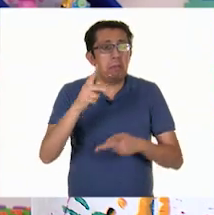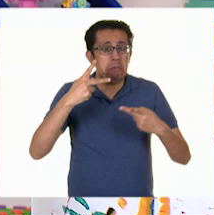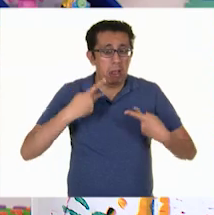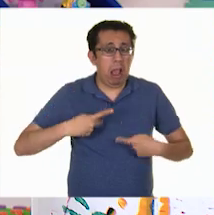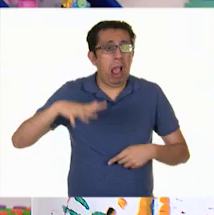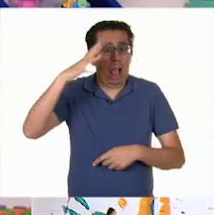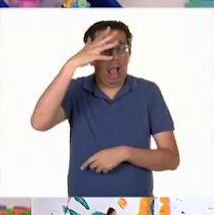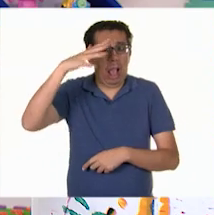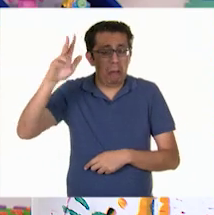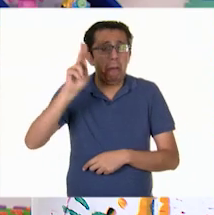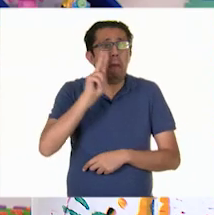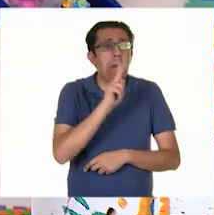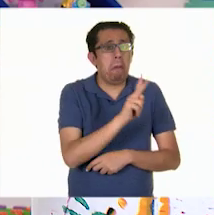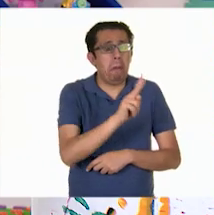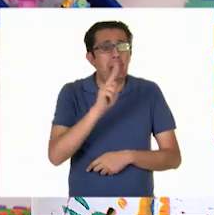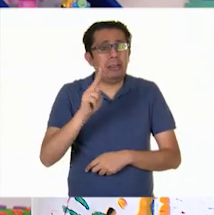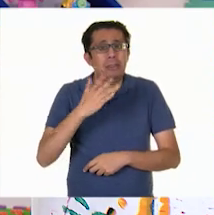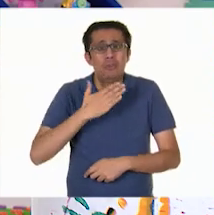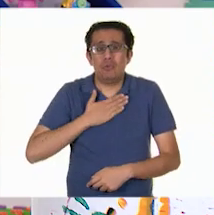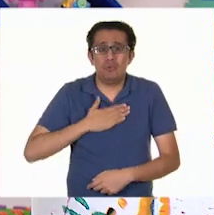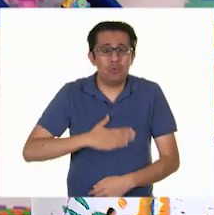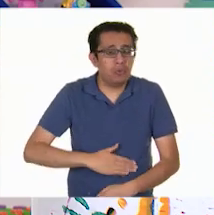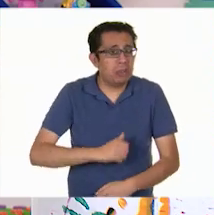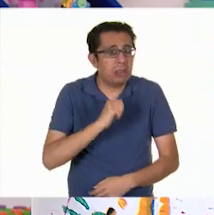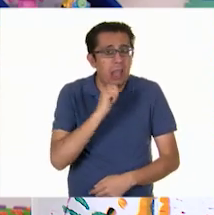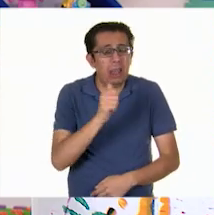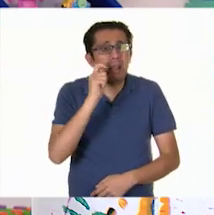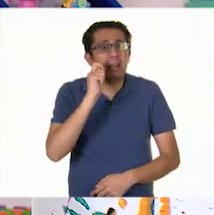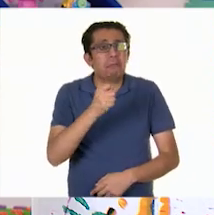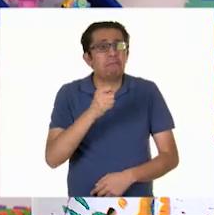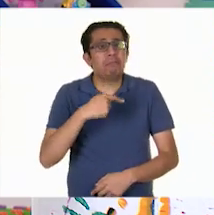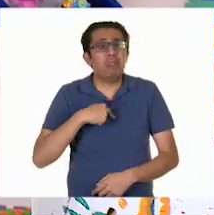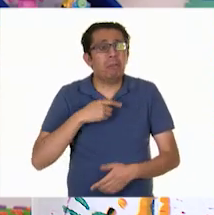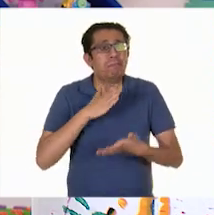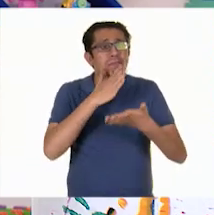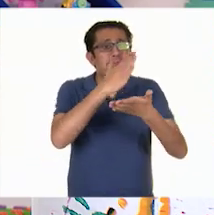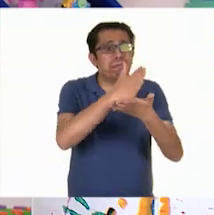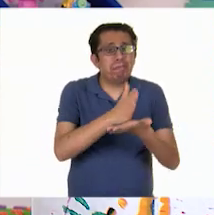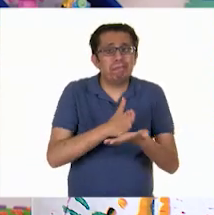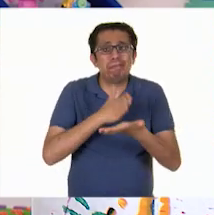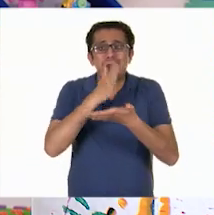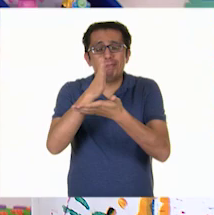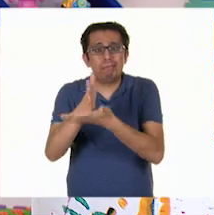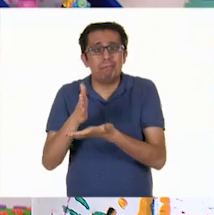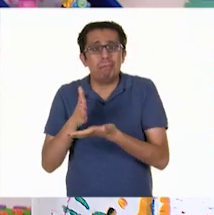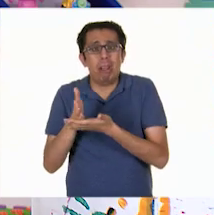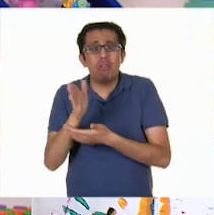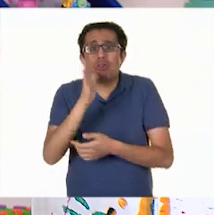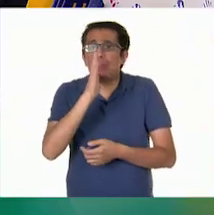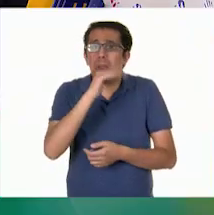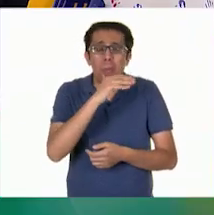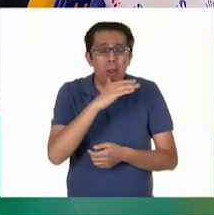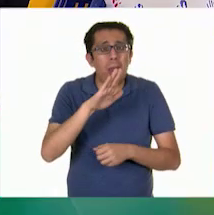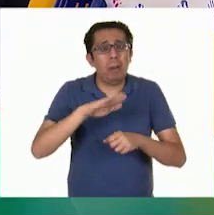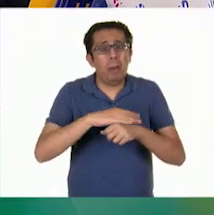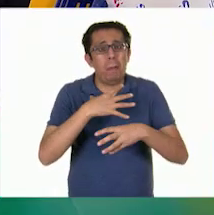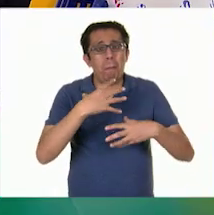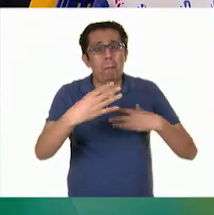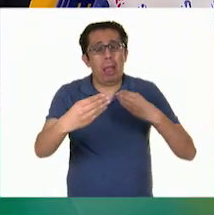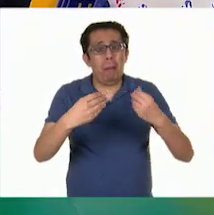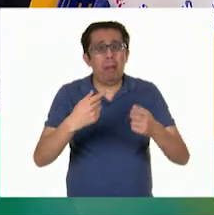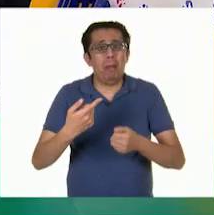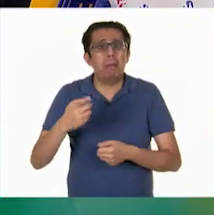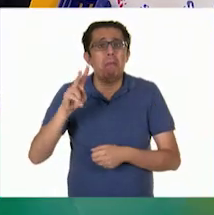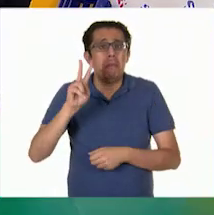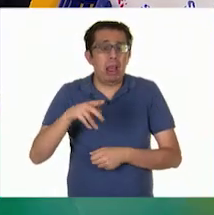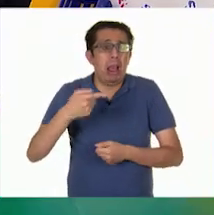personas adultas. Qué injusto es no poder ir a muchos lugares por la pandemia, sobre todo porque vivimos en un país